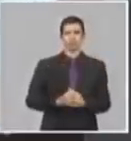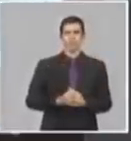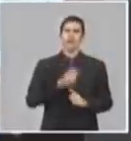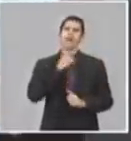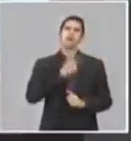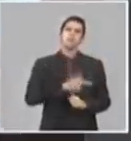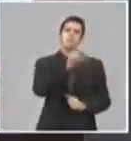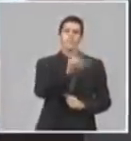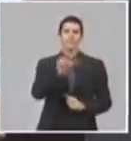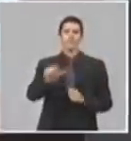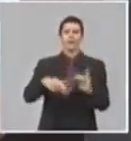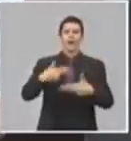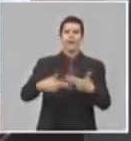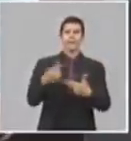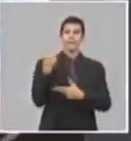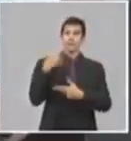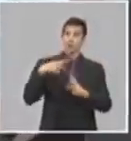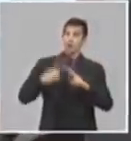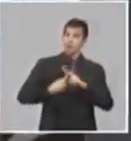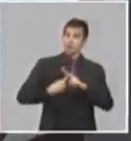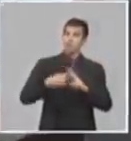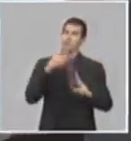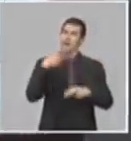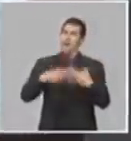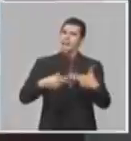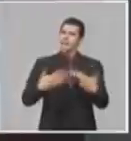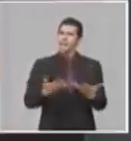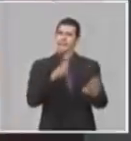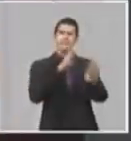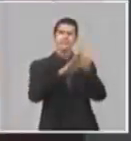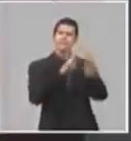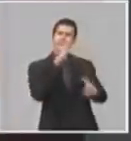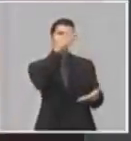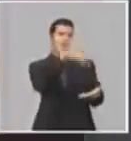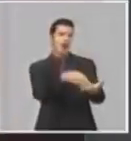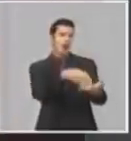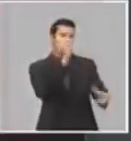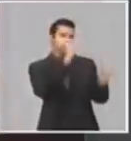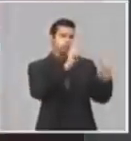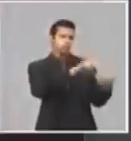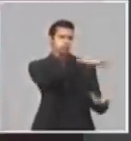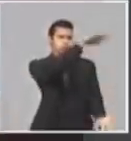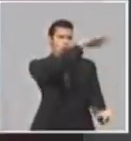Tendremos que enfrentar casos de corrupción que tratarán de aprovecharse de esta situación.